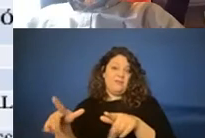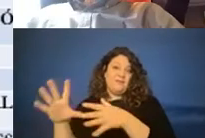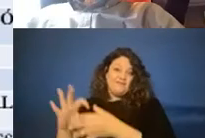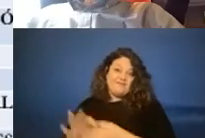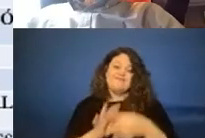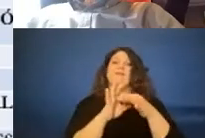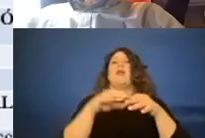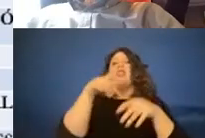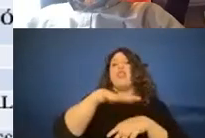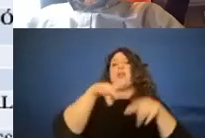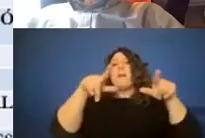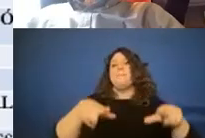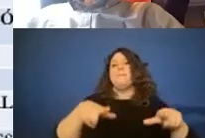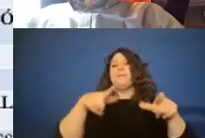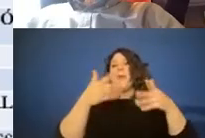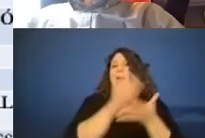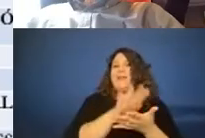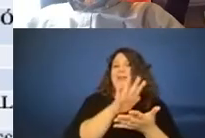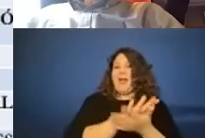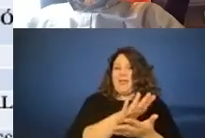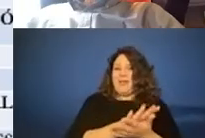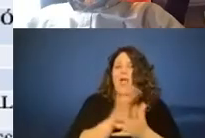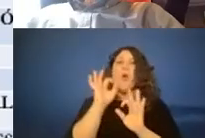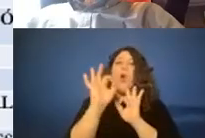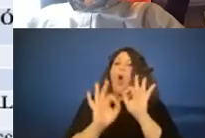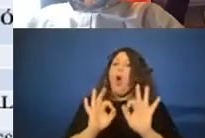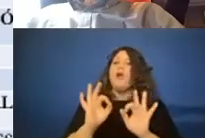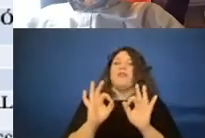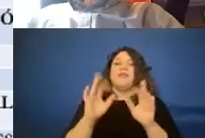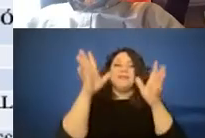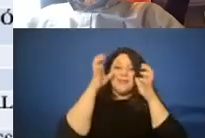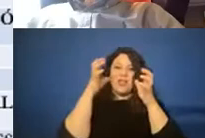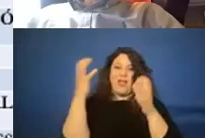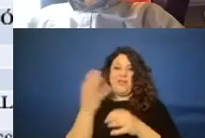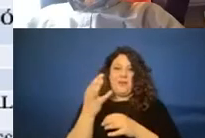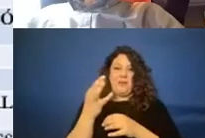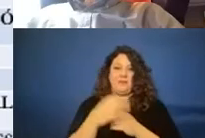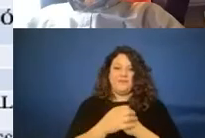actividad. Y tiene que haber un orden sensorial para que todo